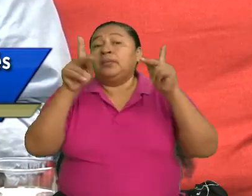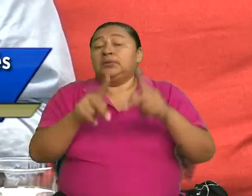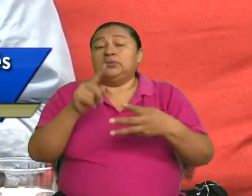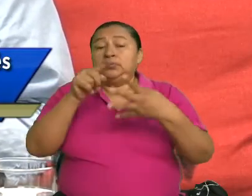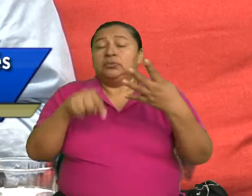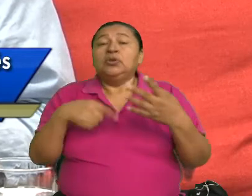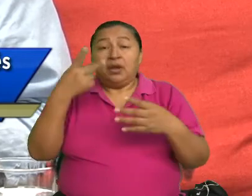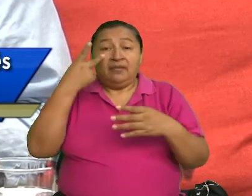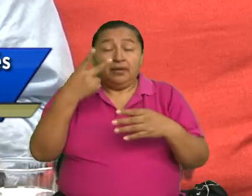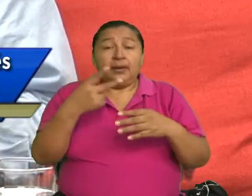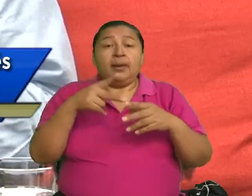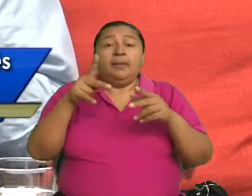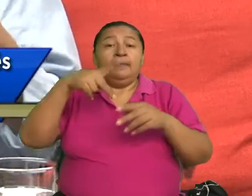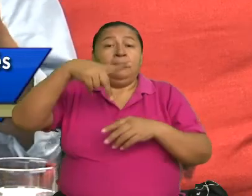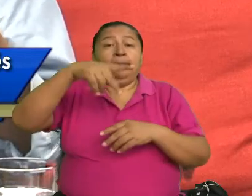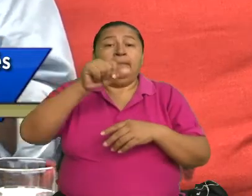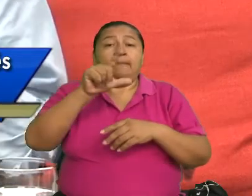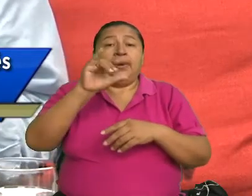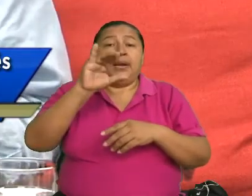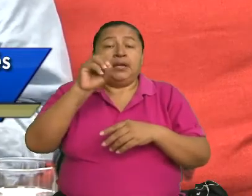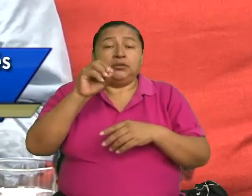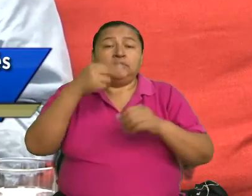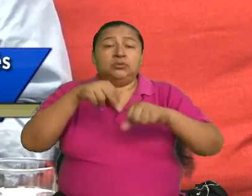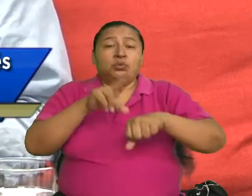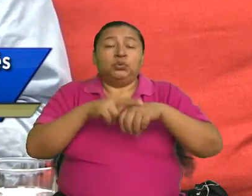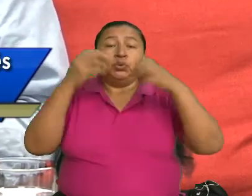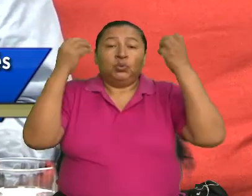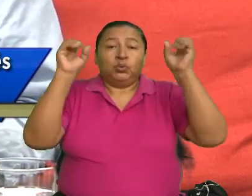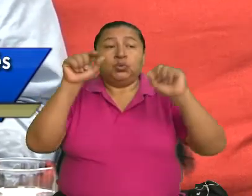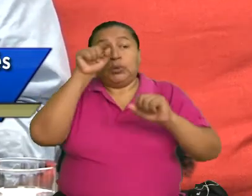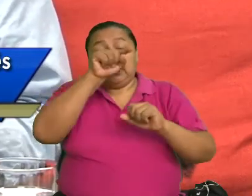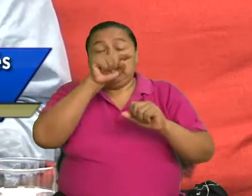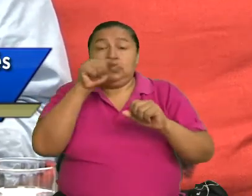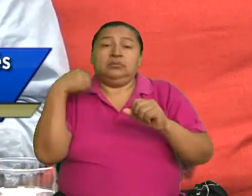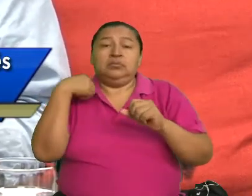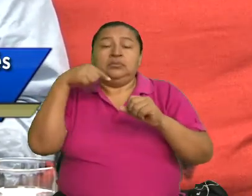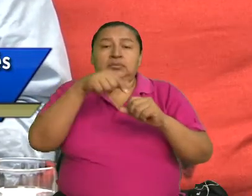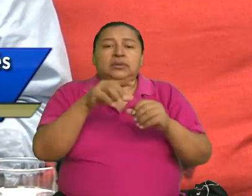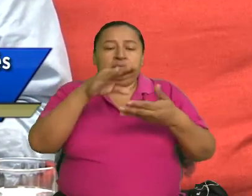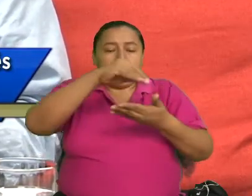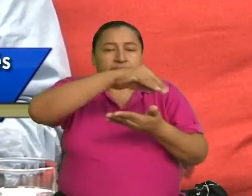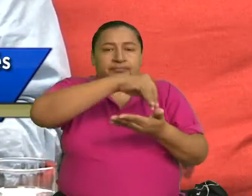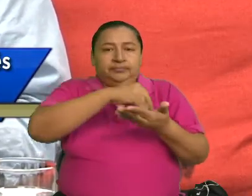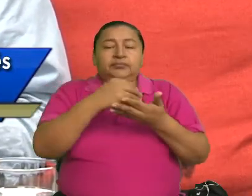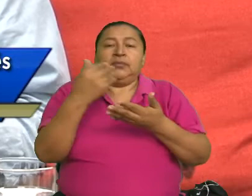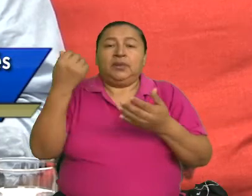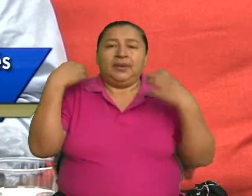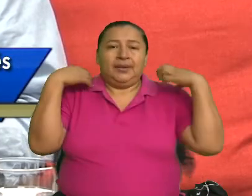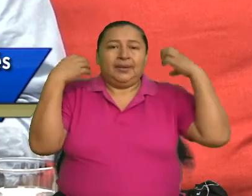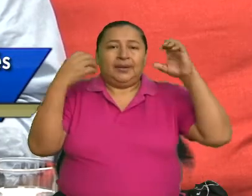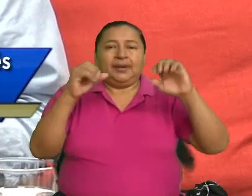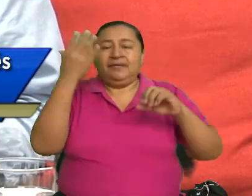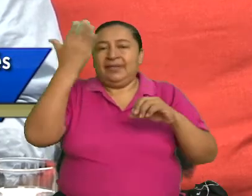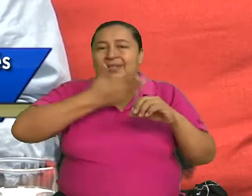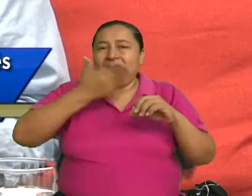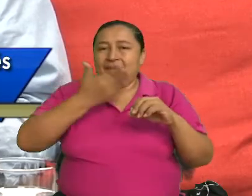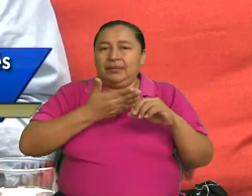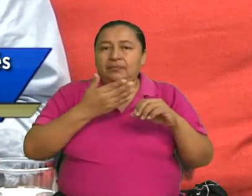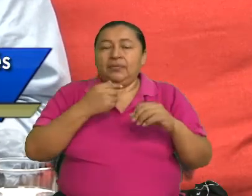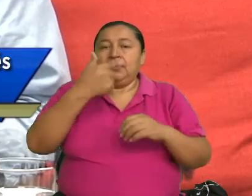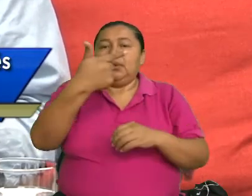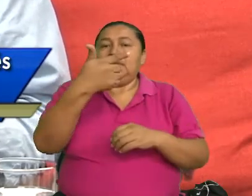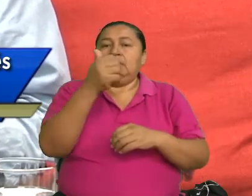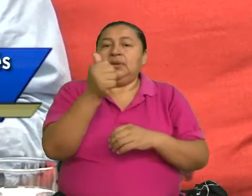ver en el Palacio Nacional de la Cultura, en la Sala del Caribe. La muestra de la artesanía, como dice usted, negra. En este caso,